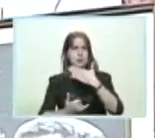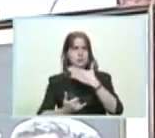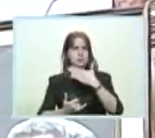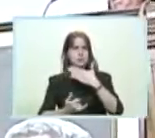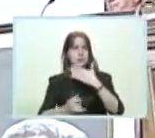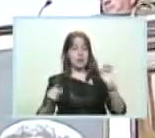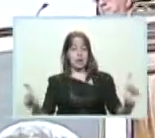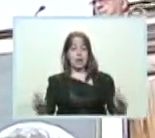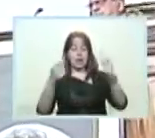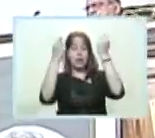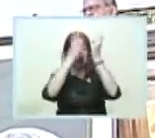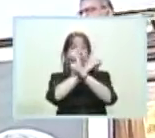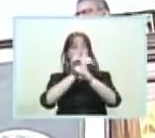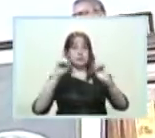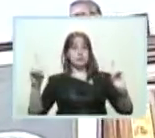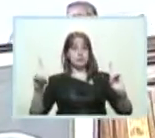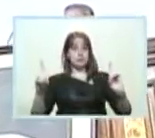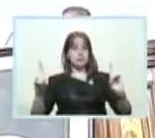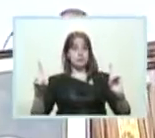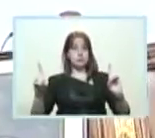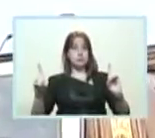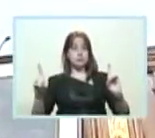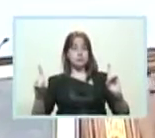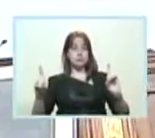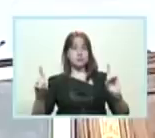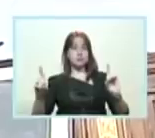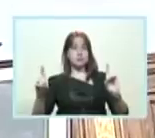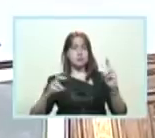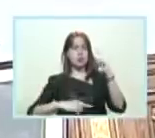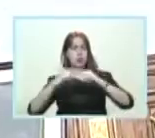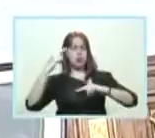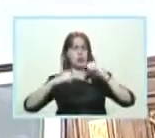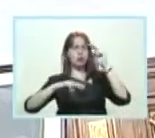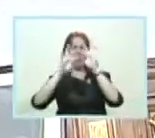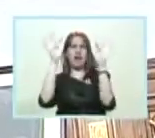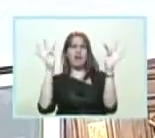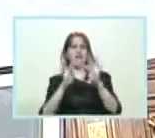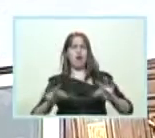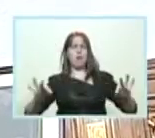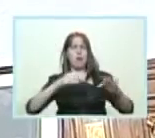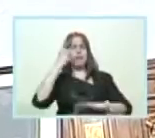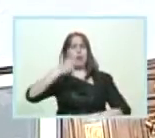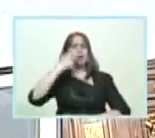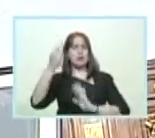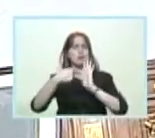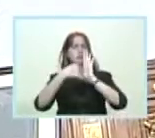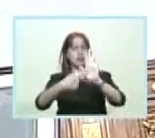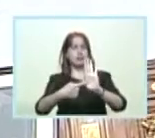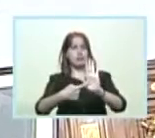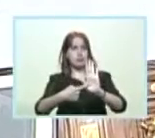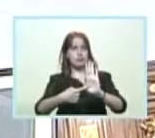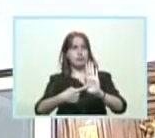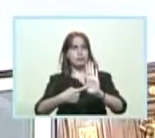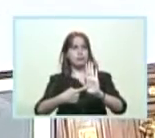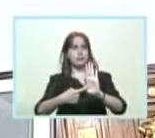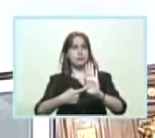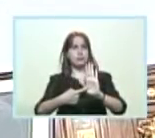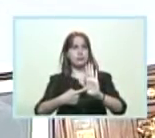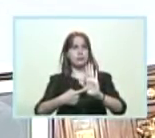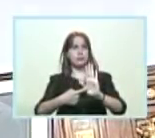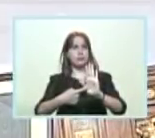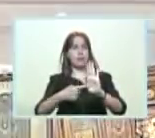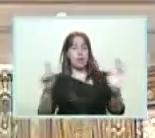El rescate de la democracia, la construcción de una forma de modelo político participativo y protagónico.